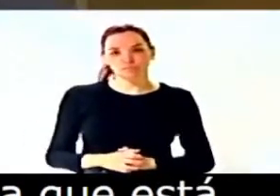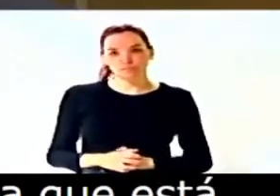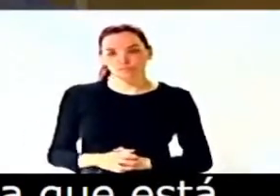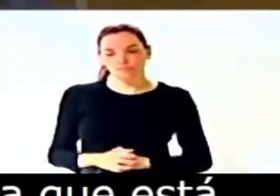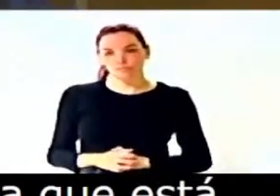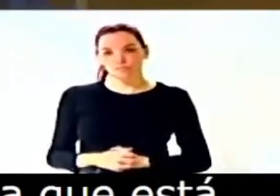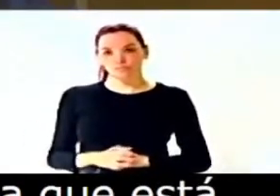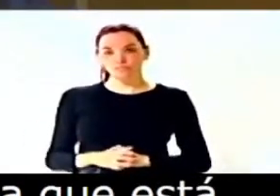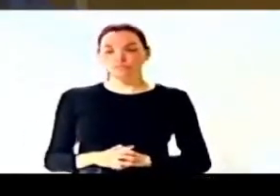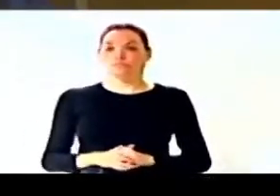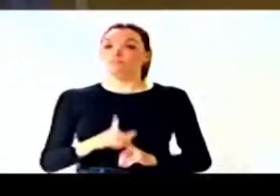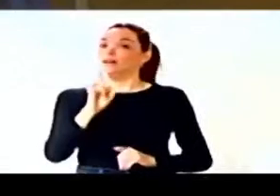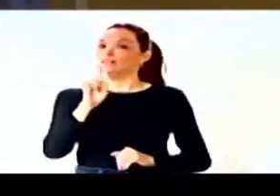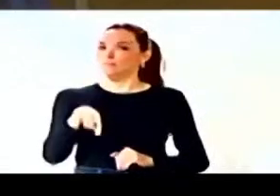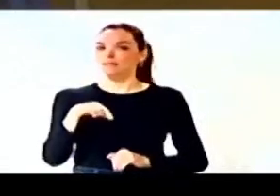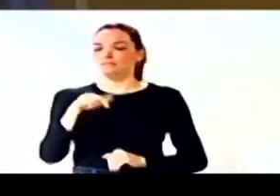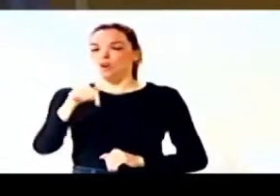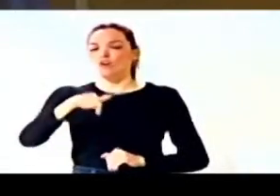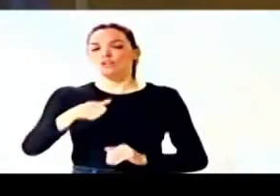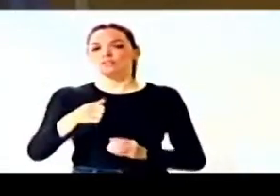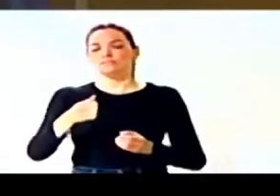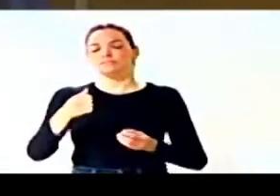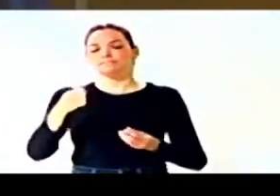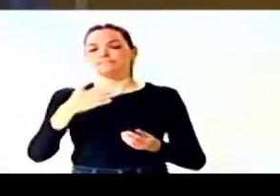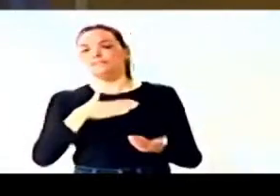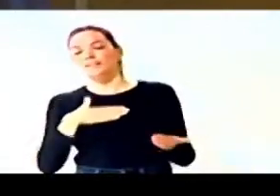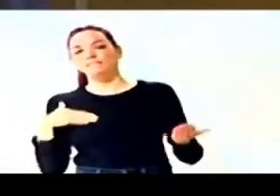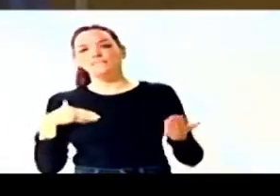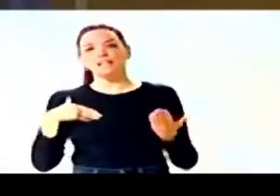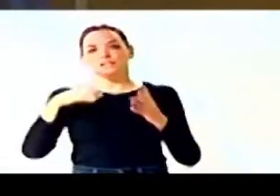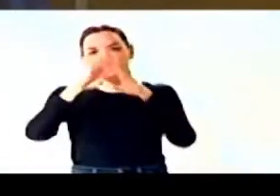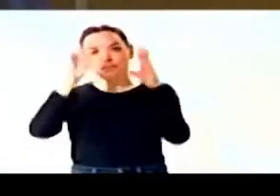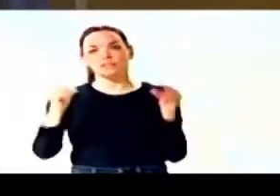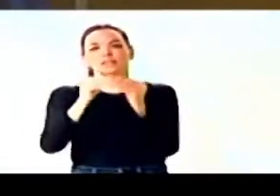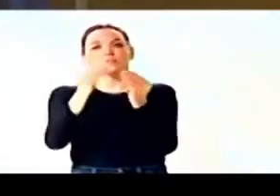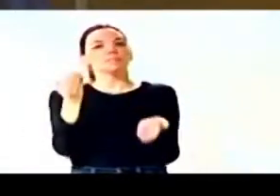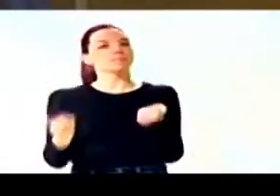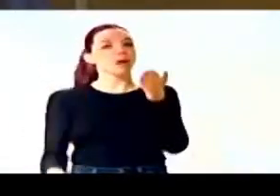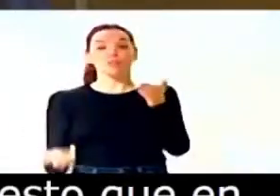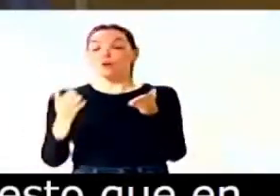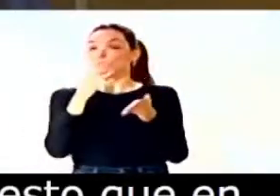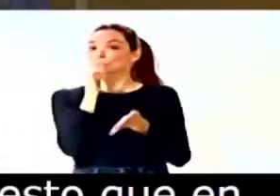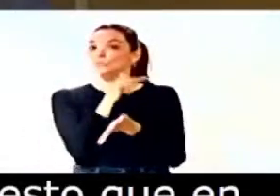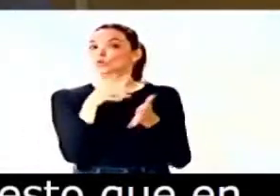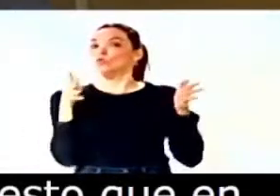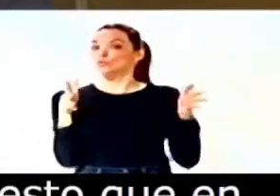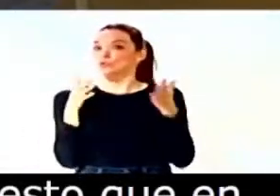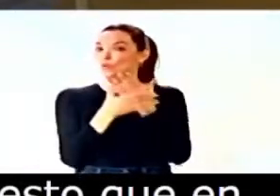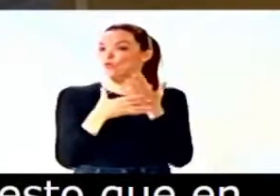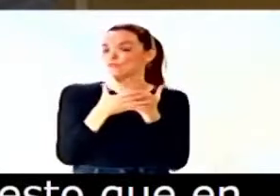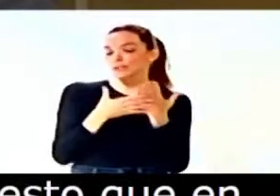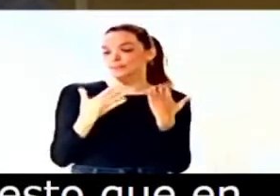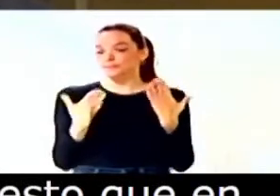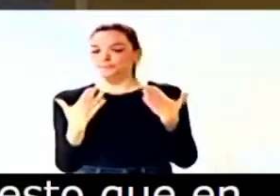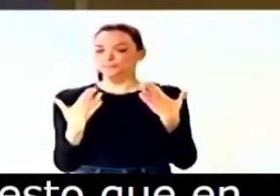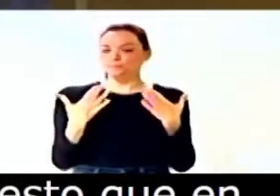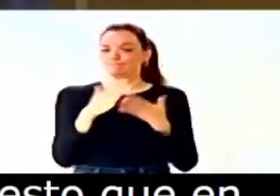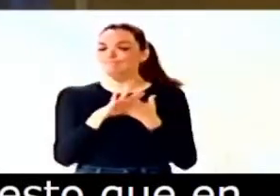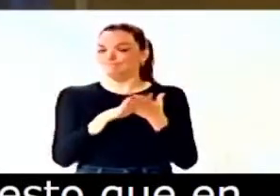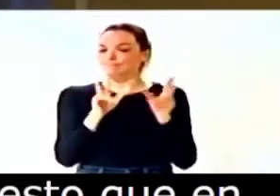Queríamos hacer también hoy una valoración, puesto que en el Consejo de Gobierno hemos estado hablando de